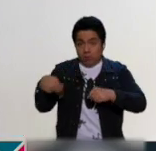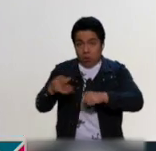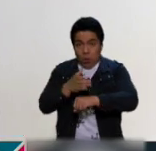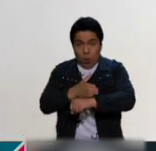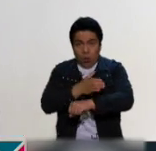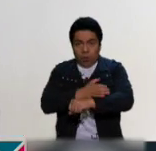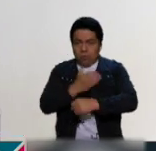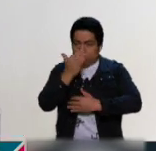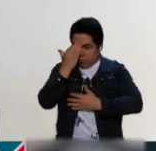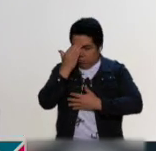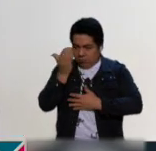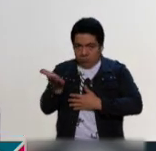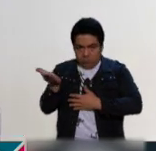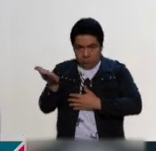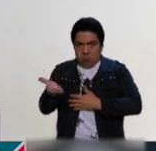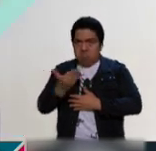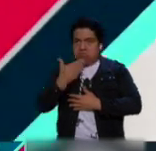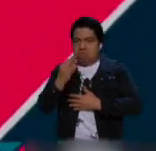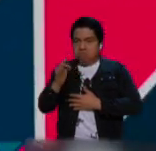compañeros.